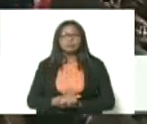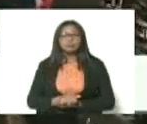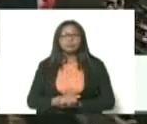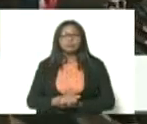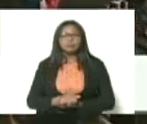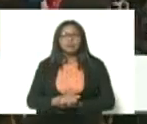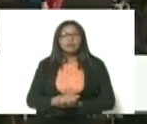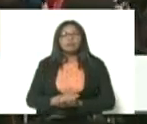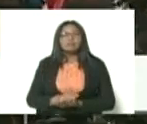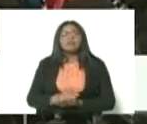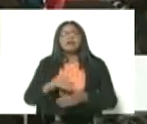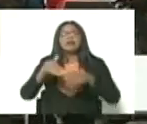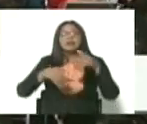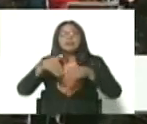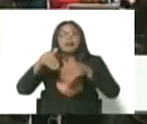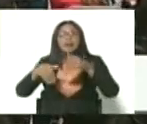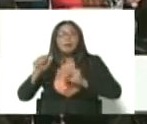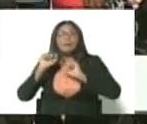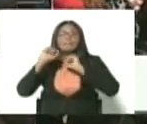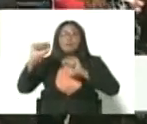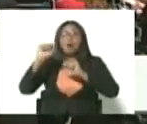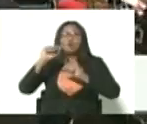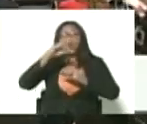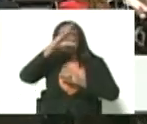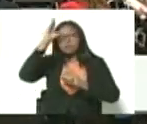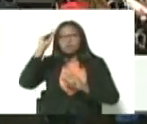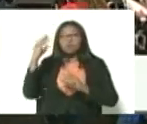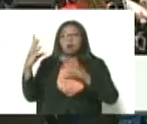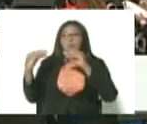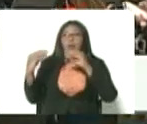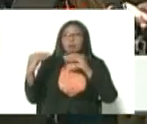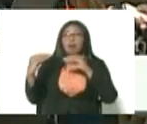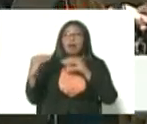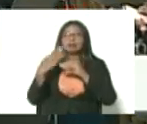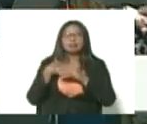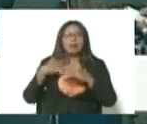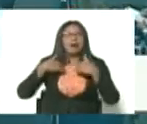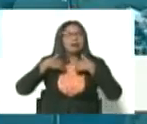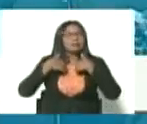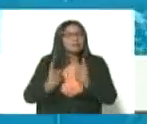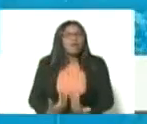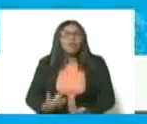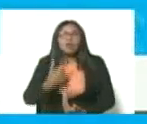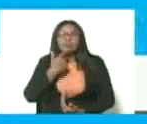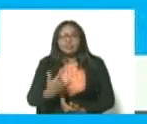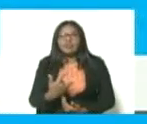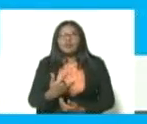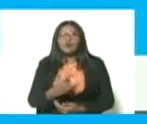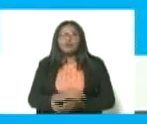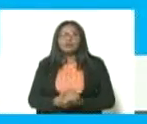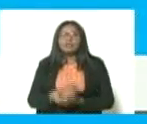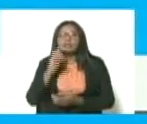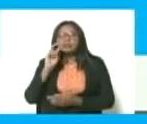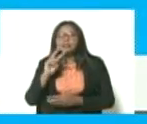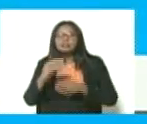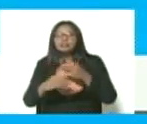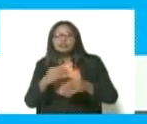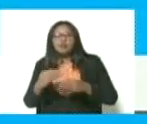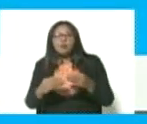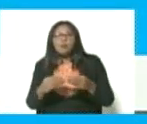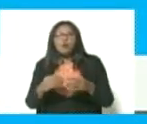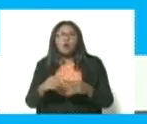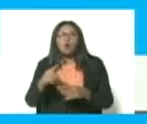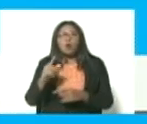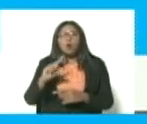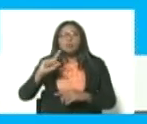ganaba las elecciones, iba a hablar conmigo. Él estaba obstinado del experimento del Frankenstein